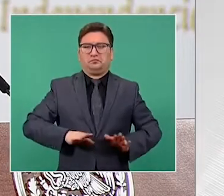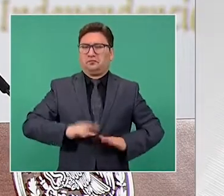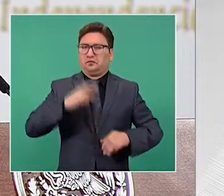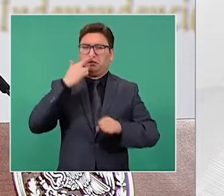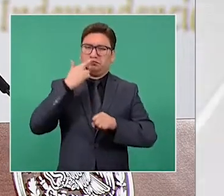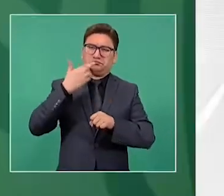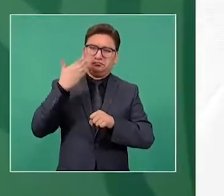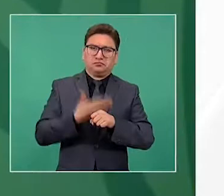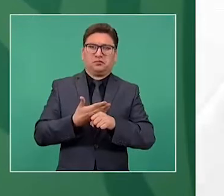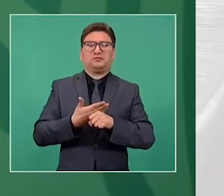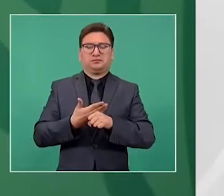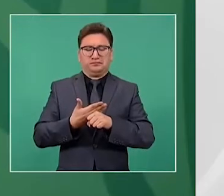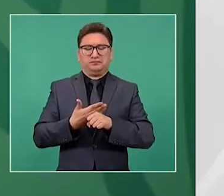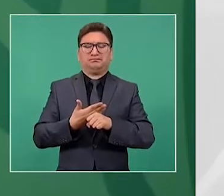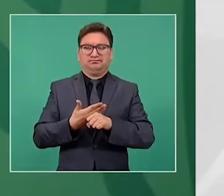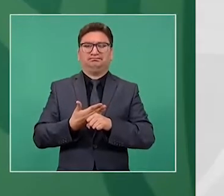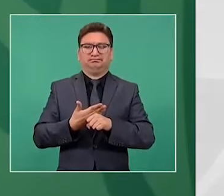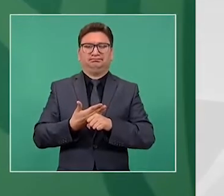responsable,